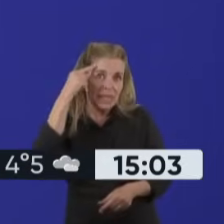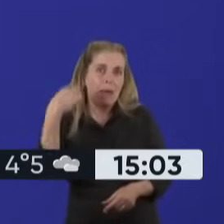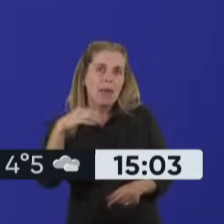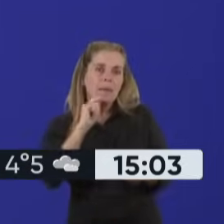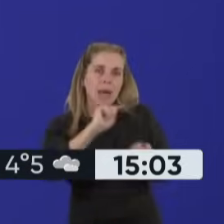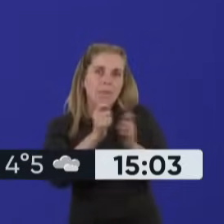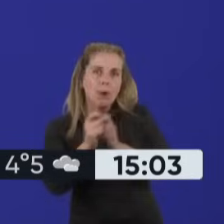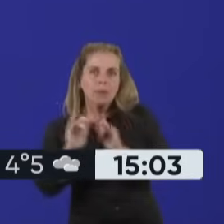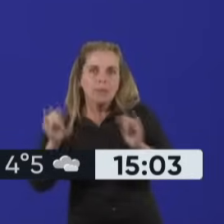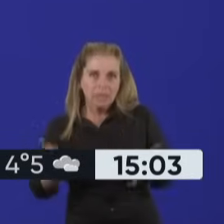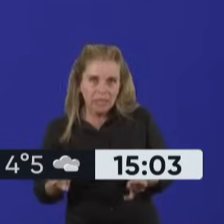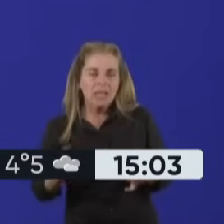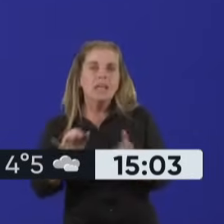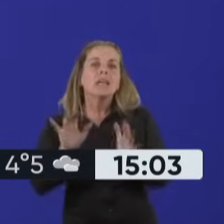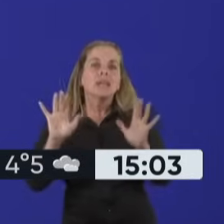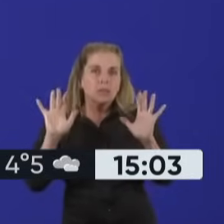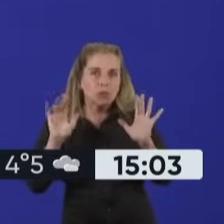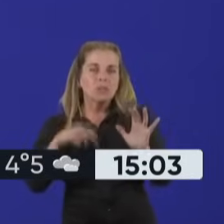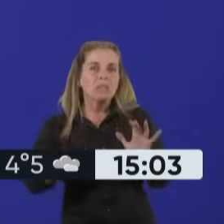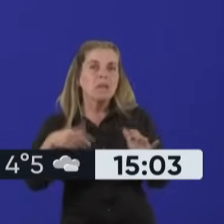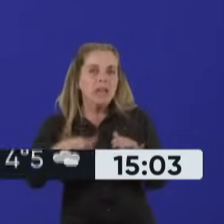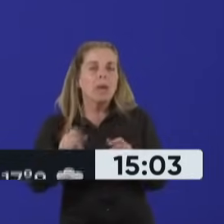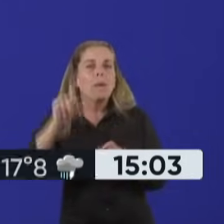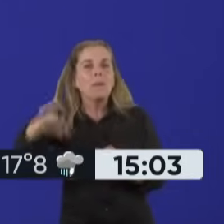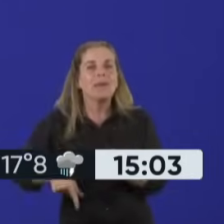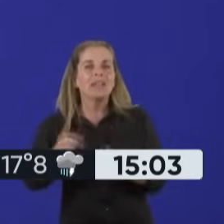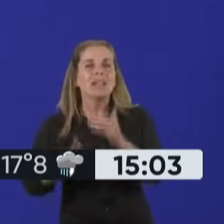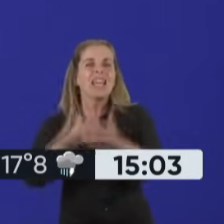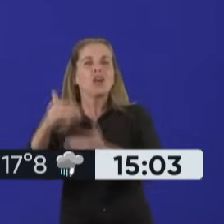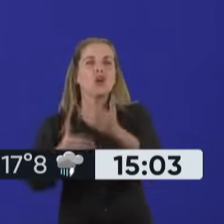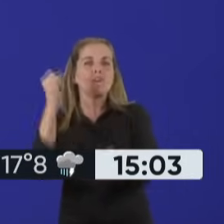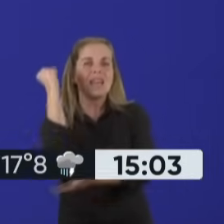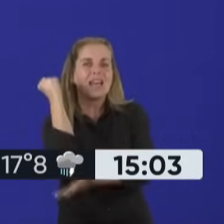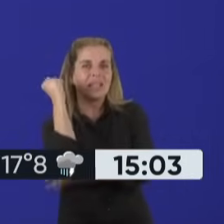y liberar rendimientos crecientes, que eso lo que iba a hacer es generar crecimiento económico.